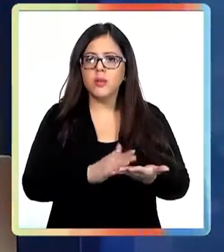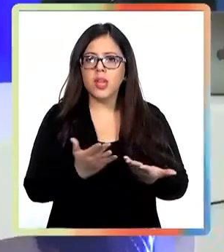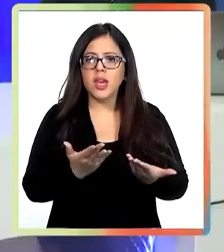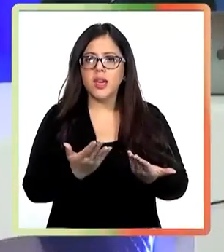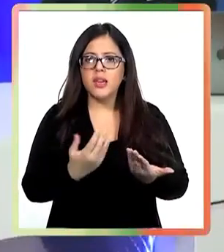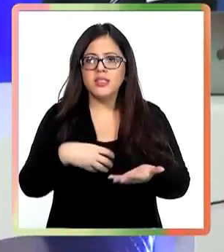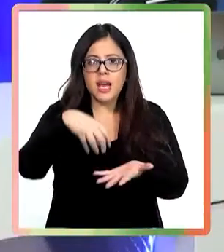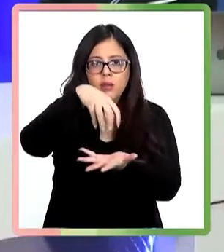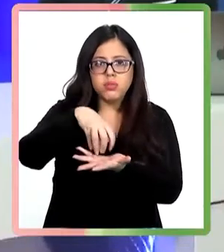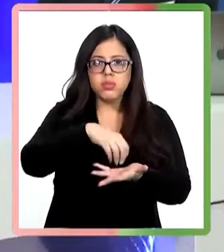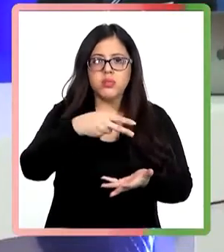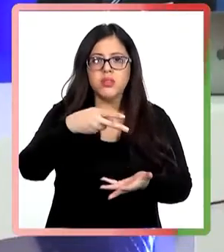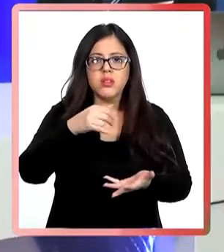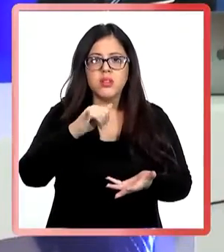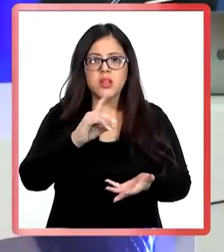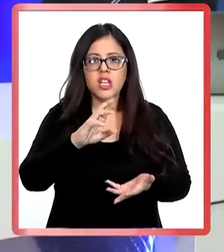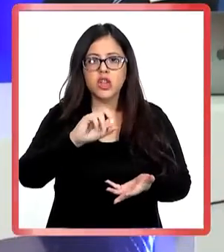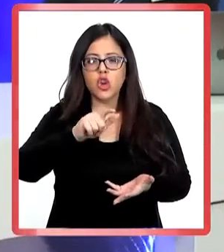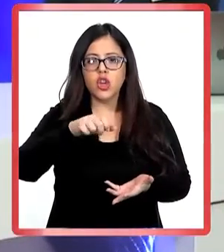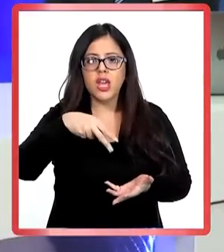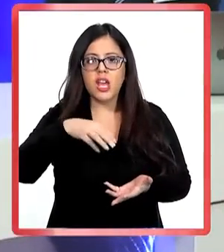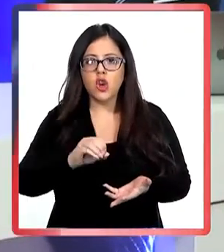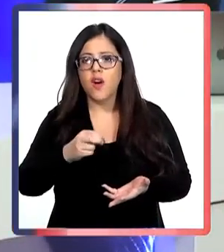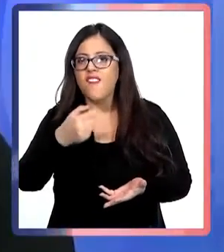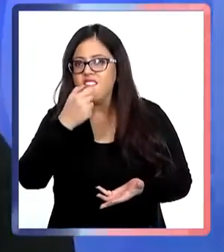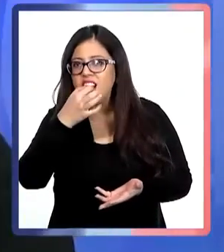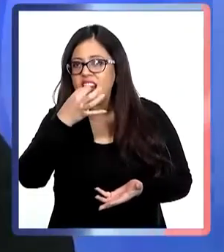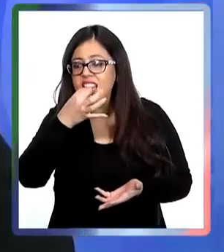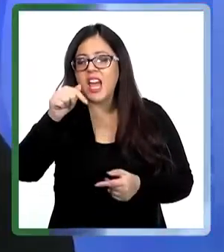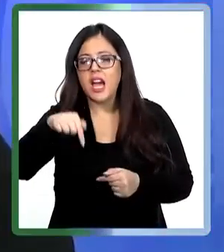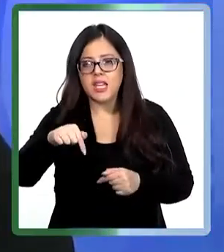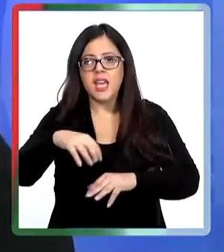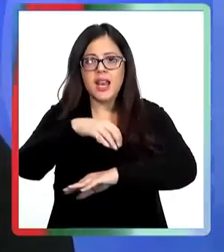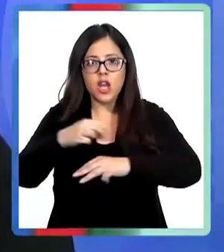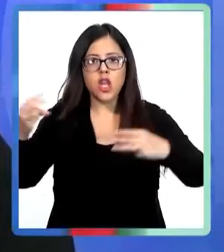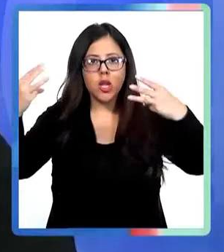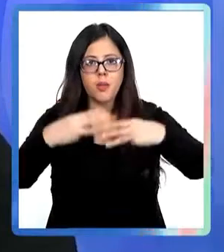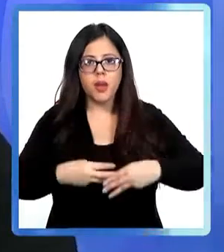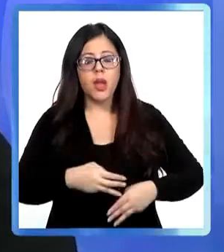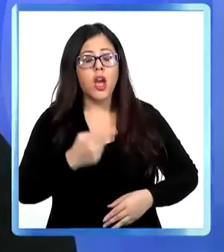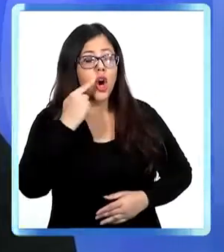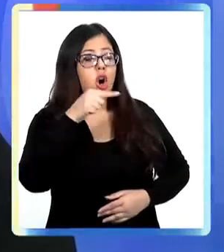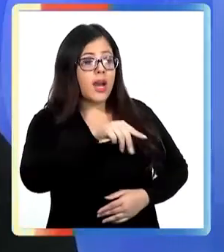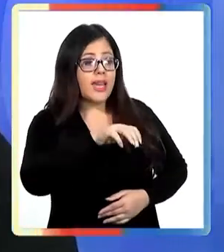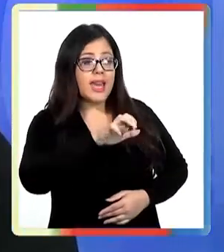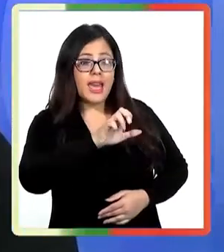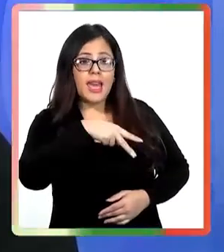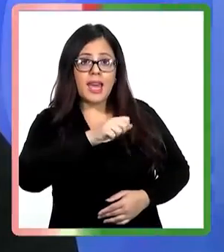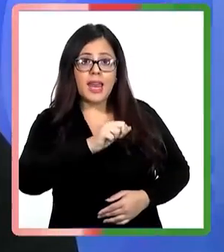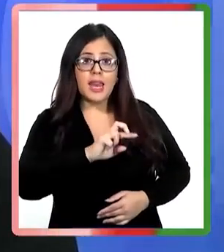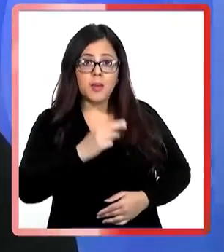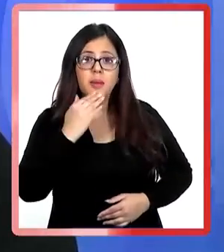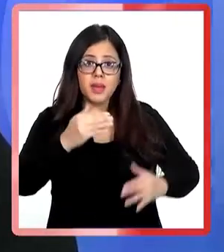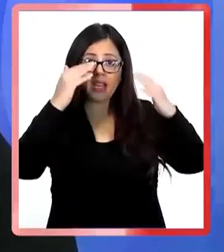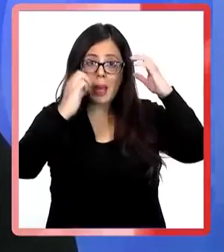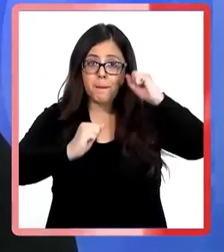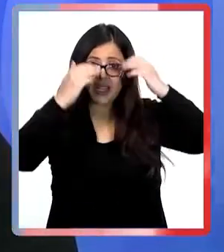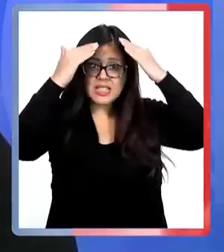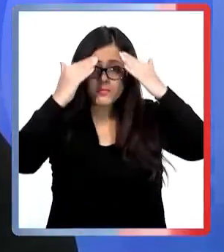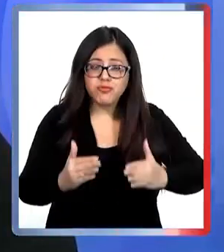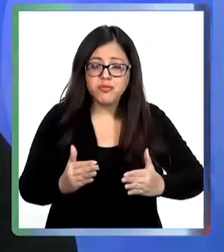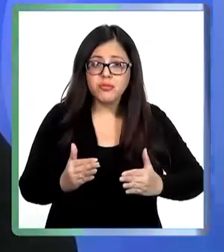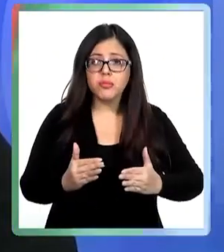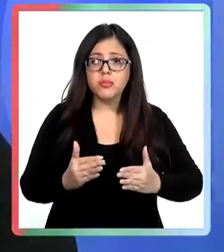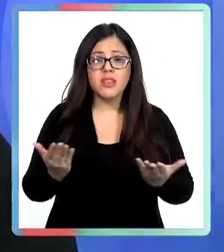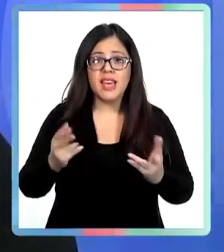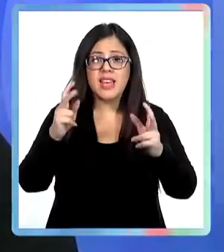hidrógeno verde, que se habla del futuro en Magallanes? Creo que tiene la ENAP como una empresa también focalizada no